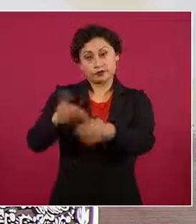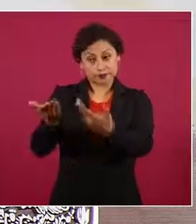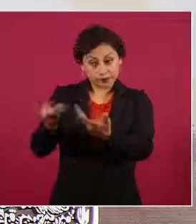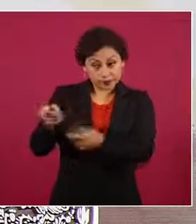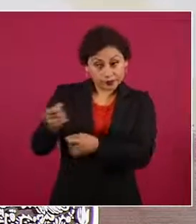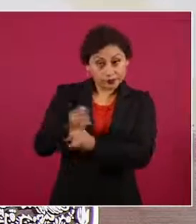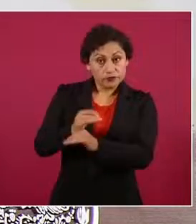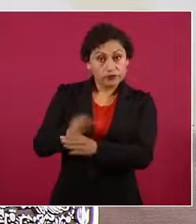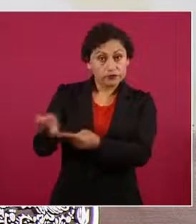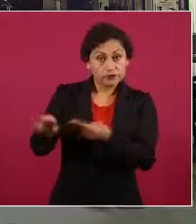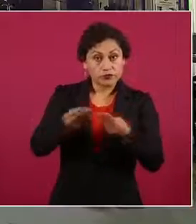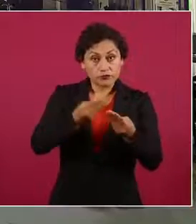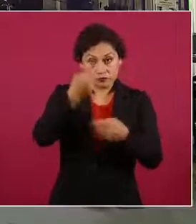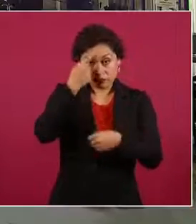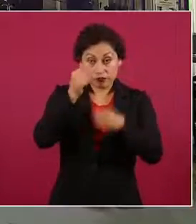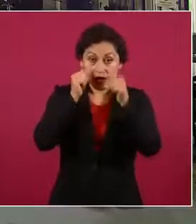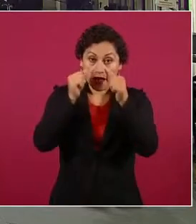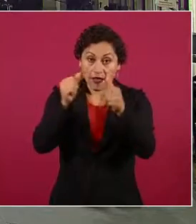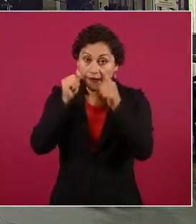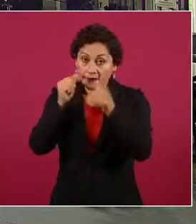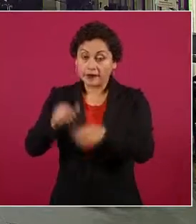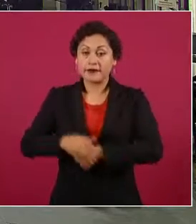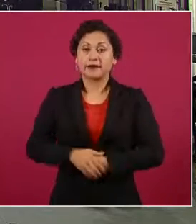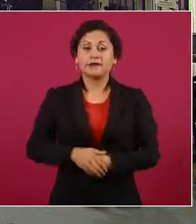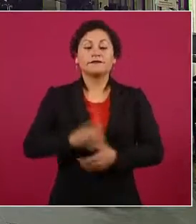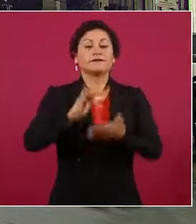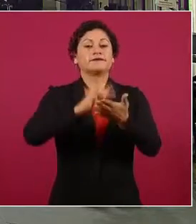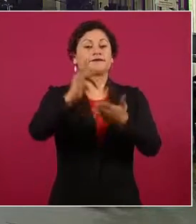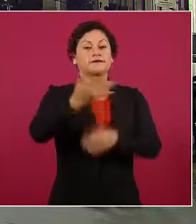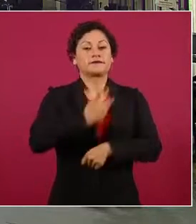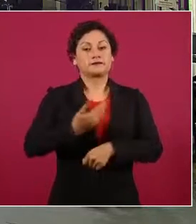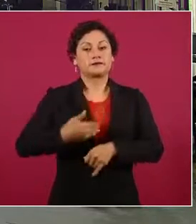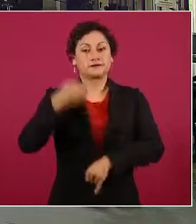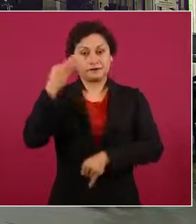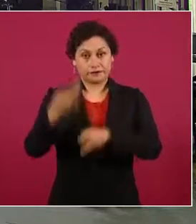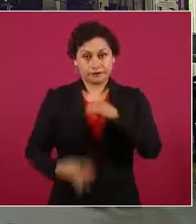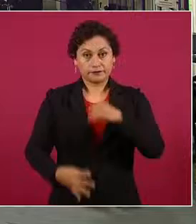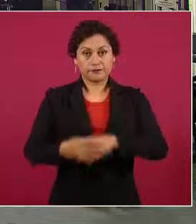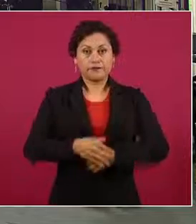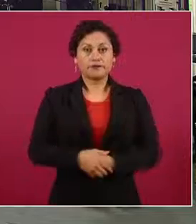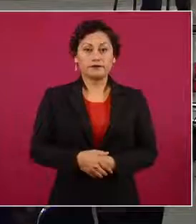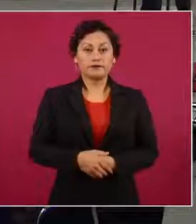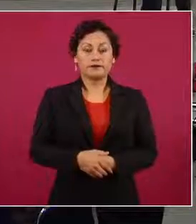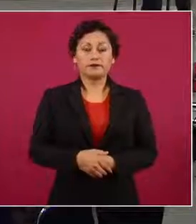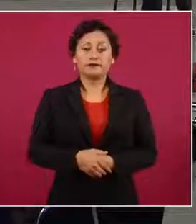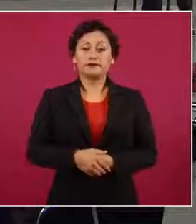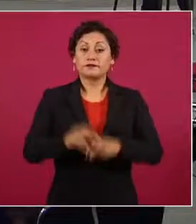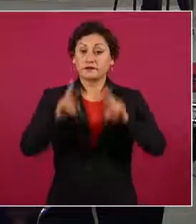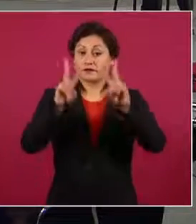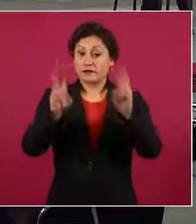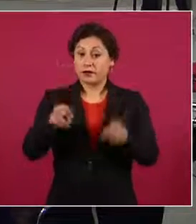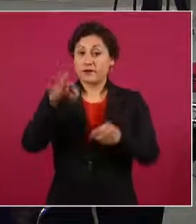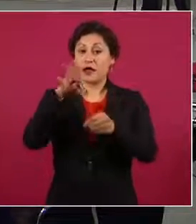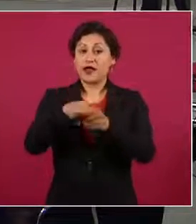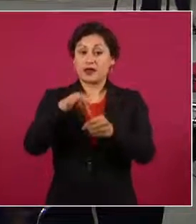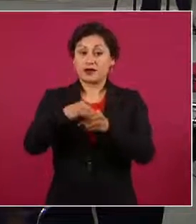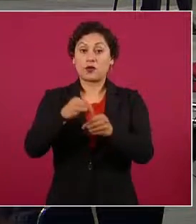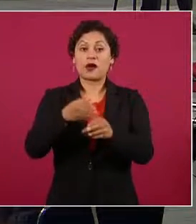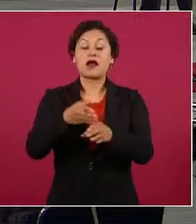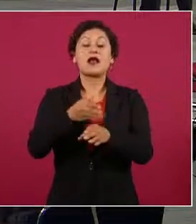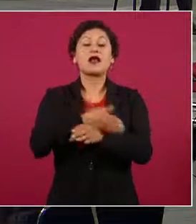información y que sean atendidos. Muchas gracias, presidente. Ya por último, el clima preelectoral en el Estado de México se